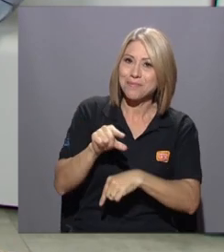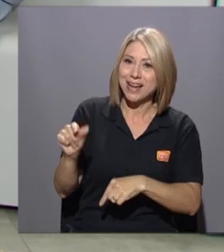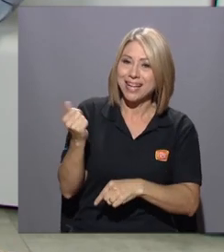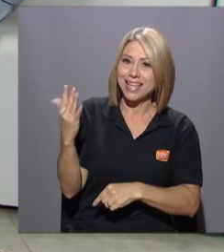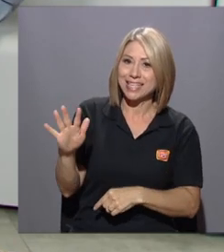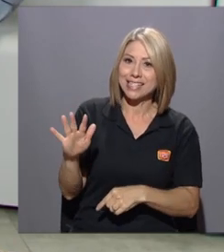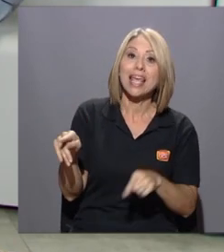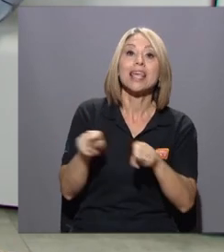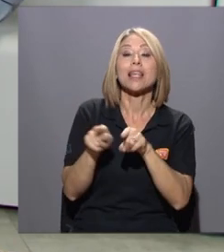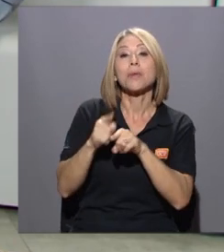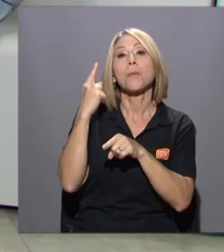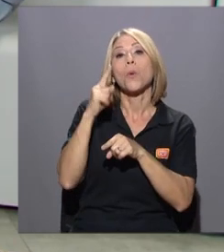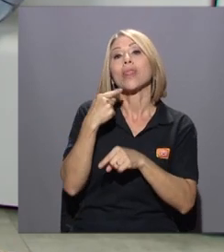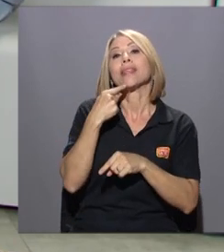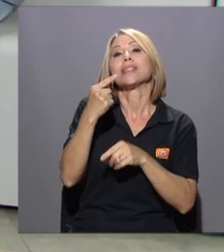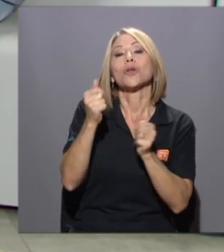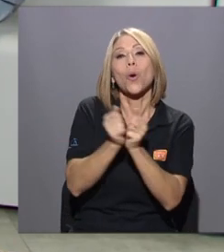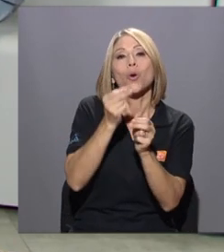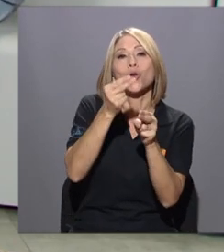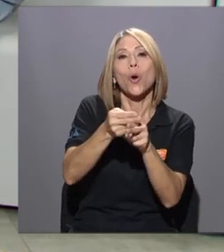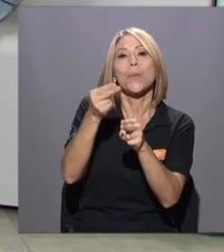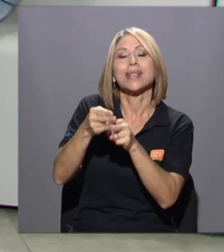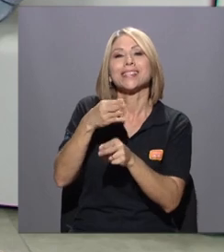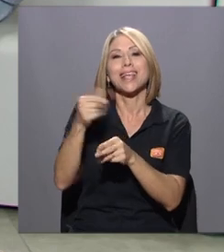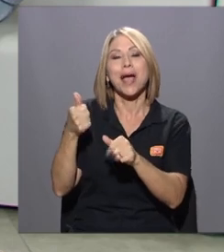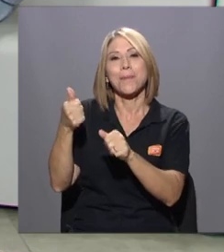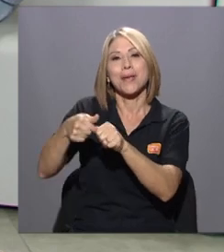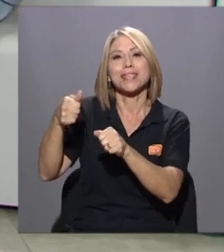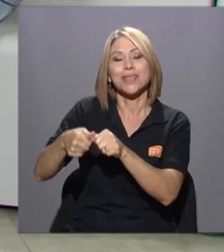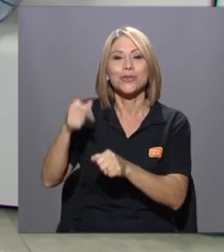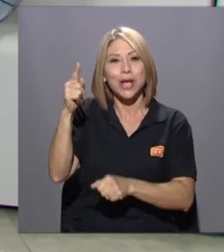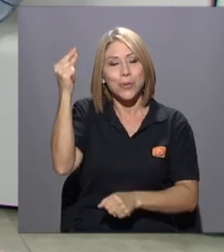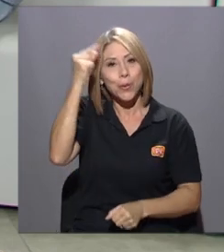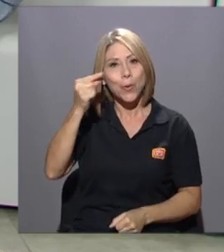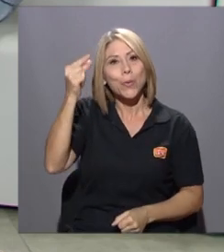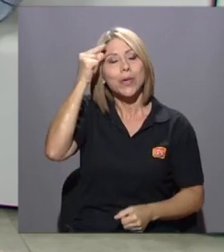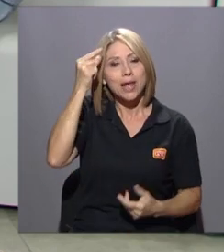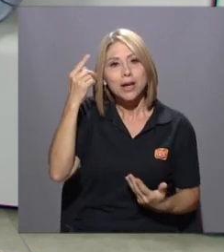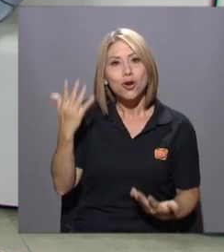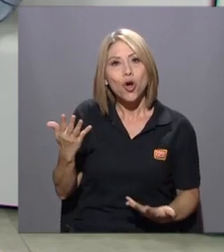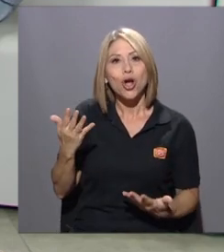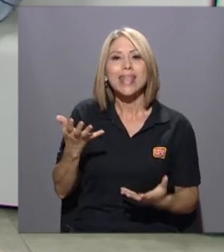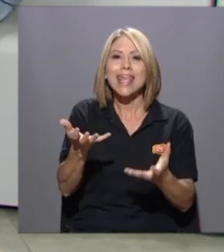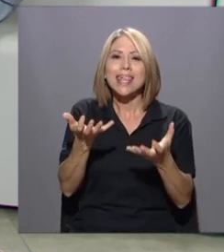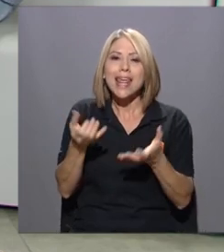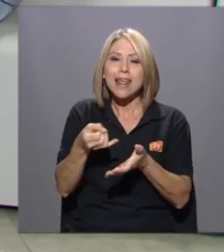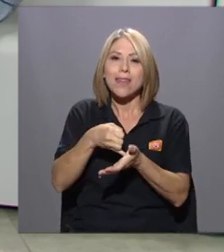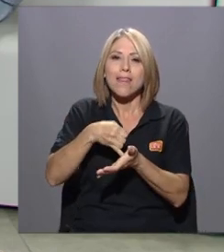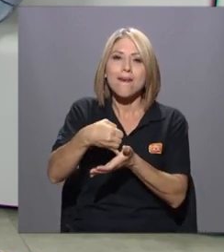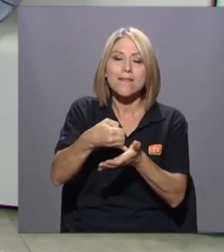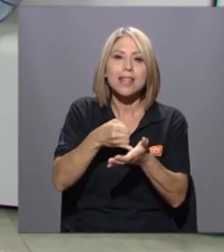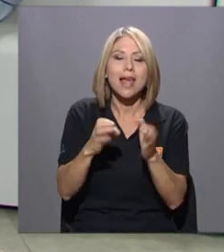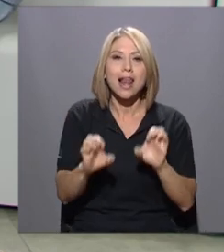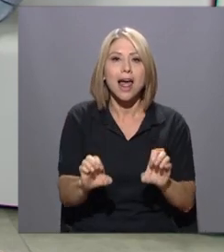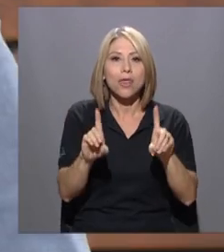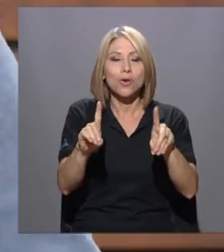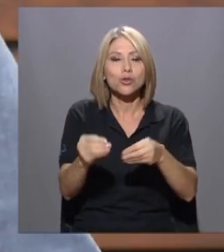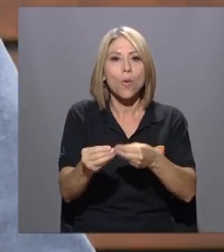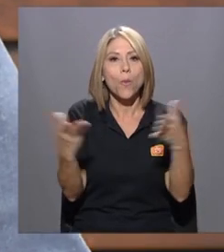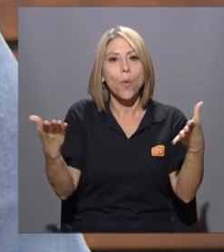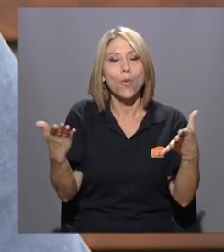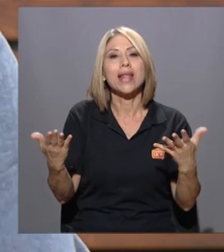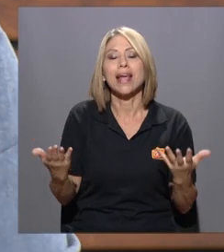por ponerle nombres y apellidos a, en este caso, a un gobierno que de algún modo busca debilitar la educación pública y